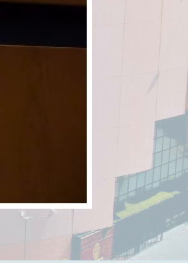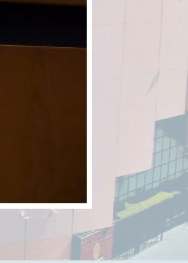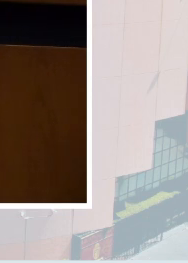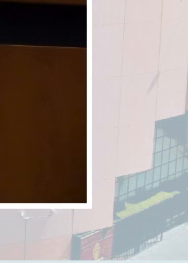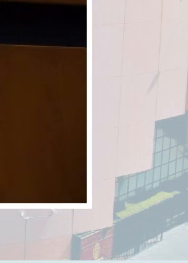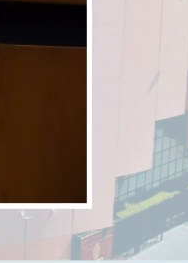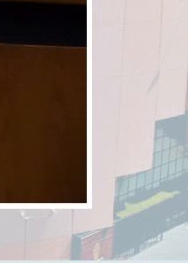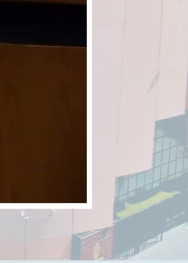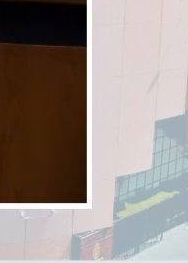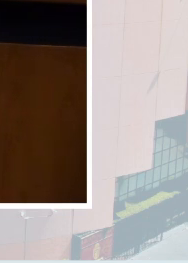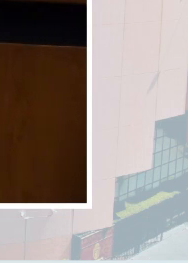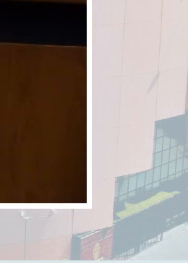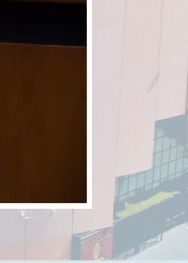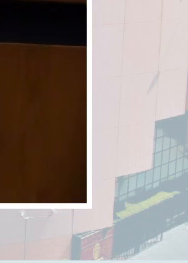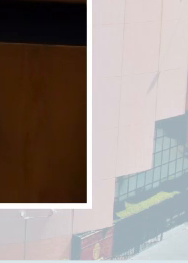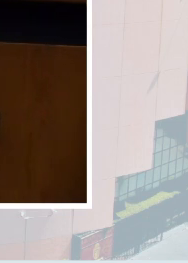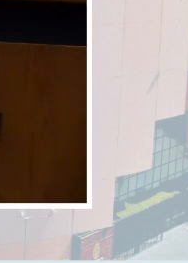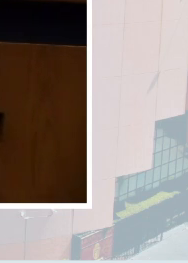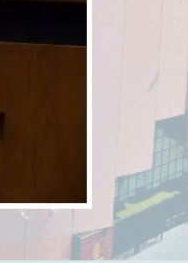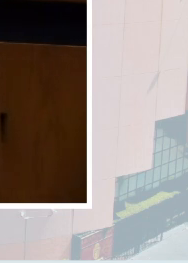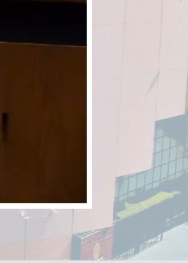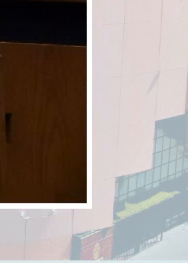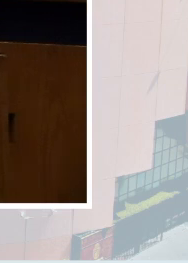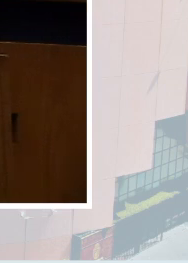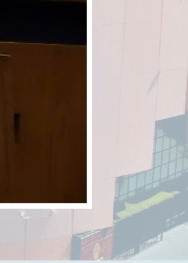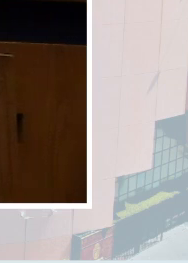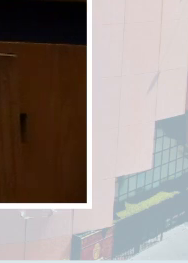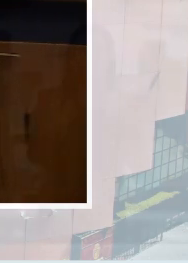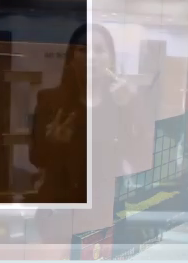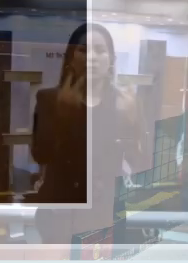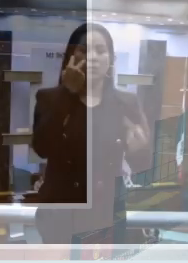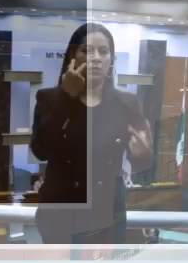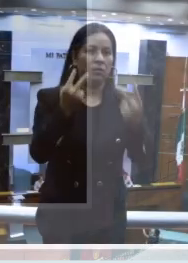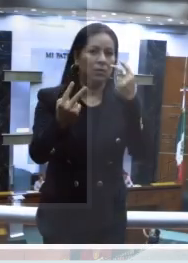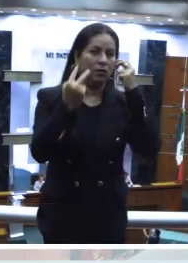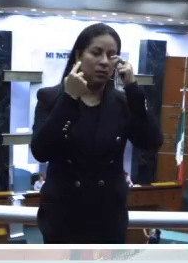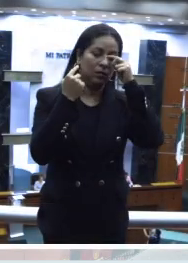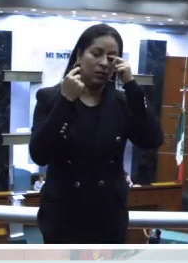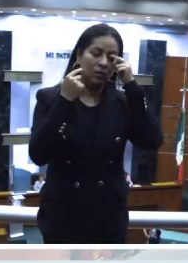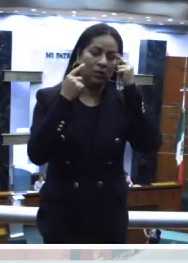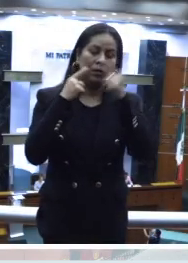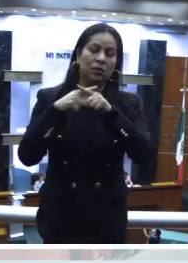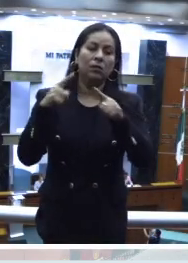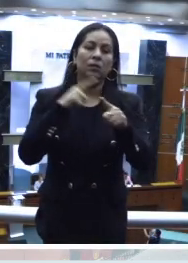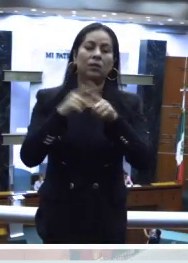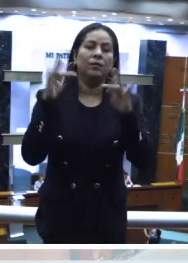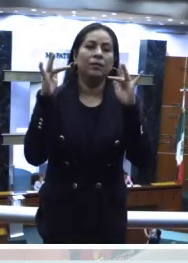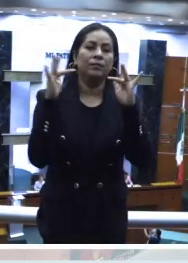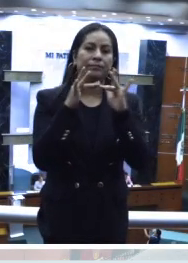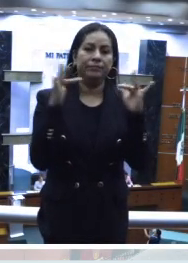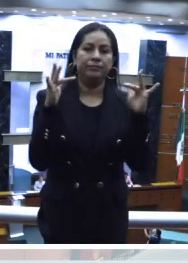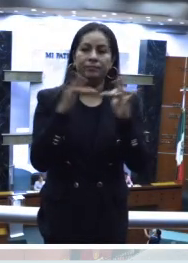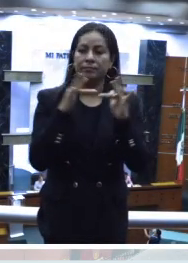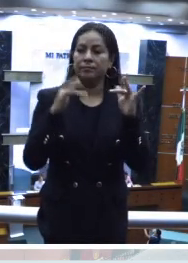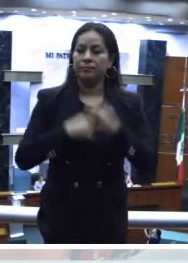con mucho aprecio a quienes nos siguen a través de las diversas redes